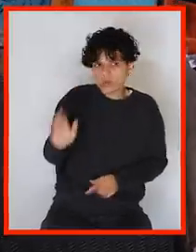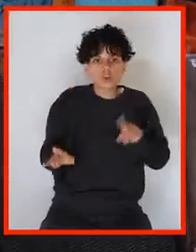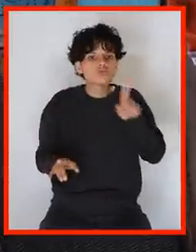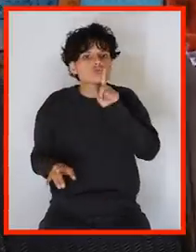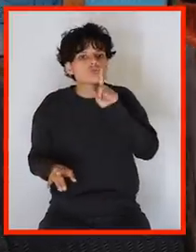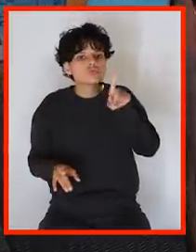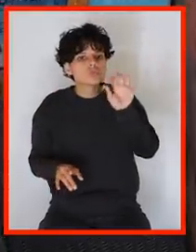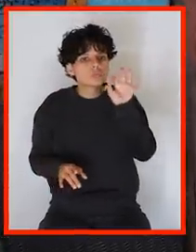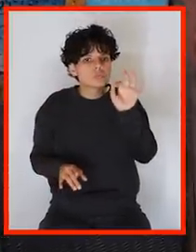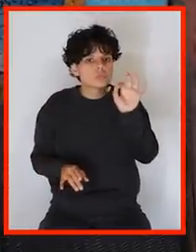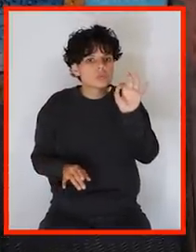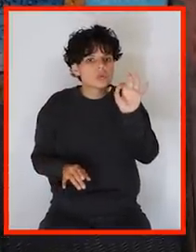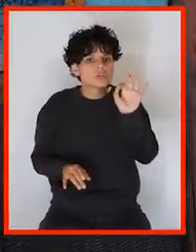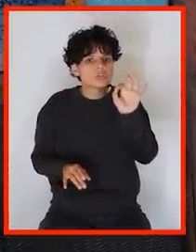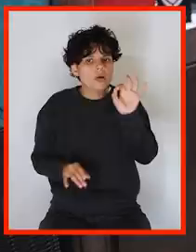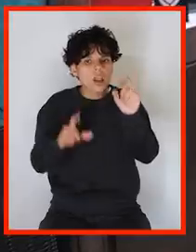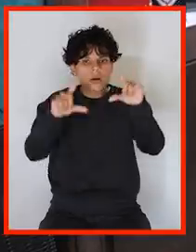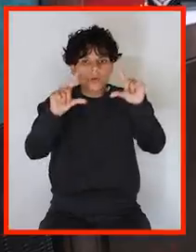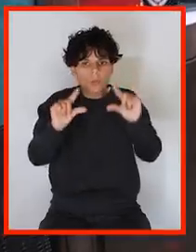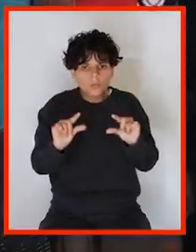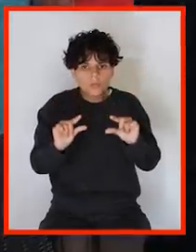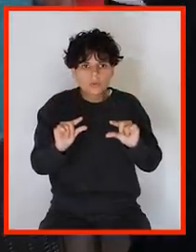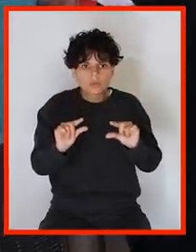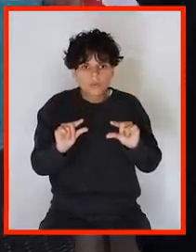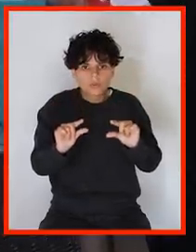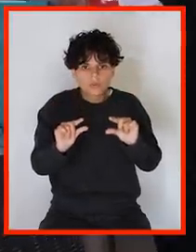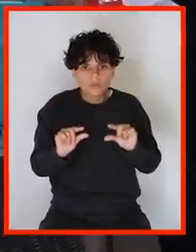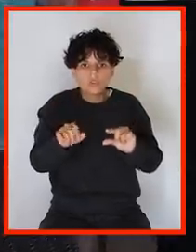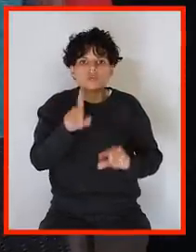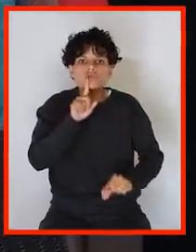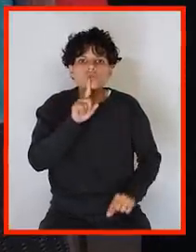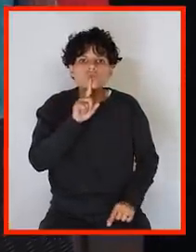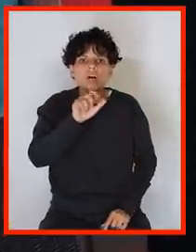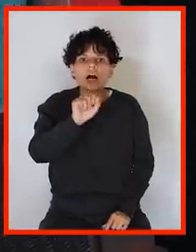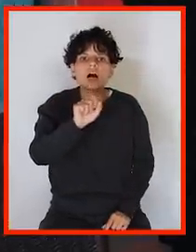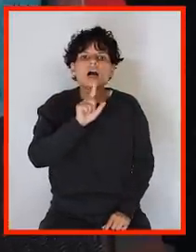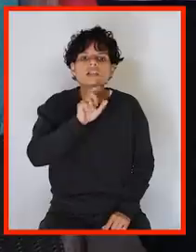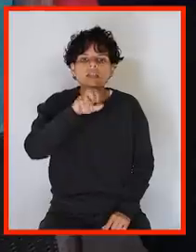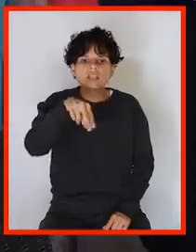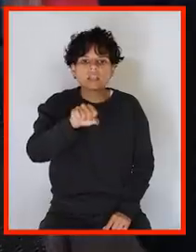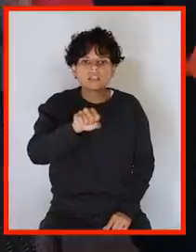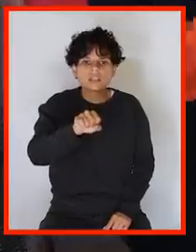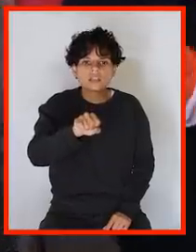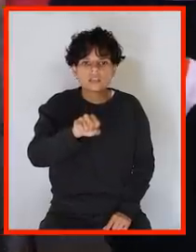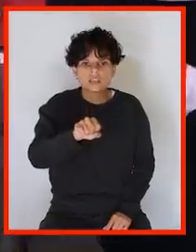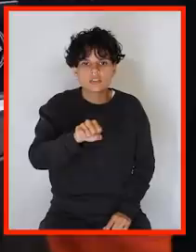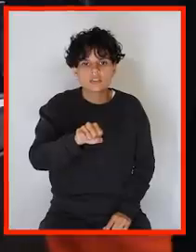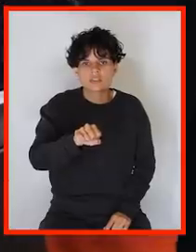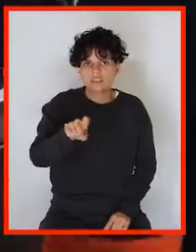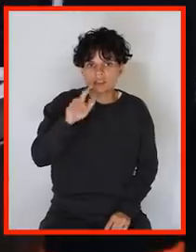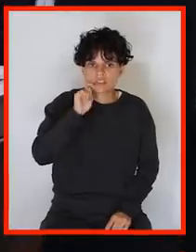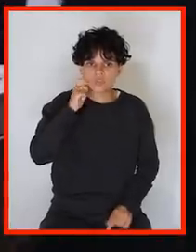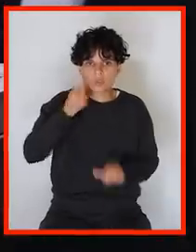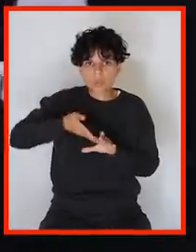mantengo. Tómale un sorbito, sí, vos. Sí, tenés que dejarla hasta ahí. Es que tiene que ser como una cámara, pues. La tenés, igual tiene que tomar un sorbito. ¿Te puedo, no? ¿La limpio?